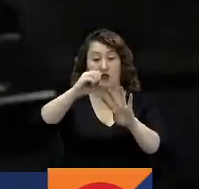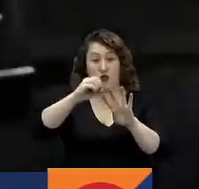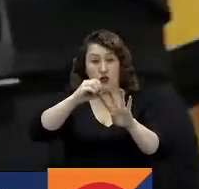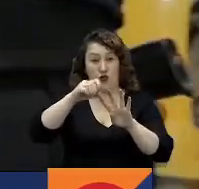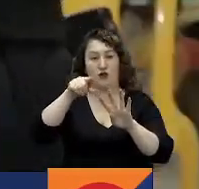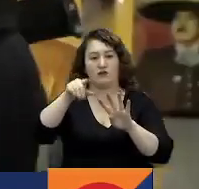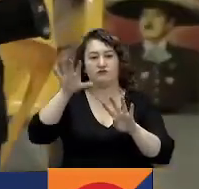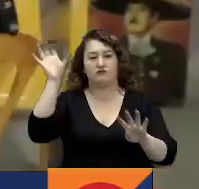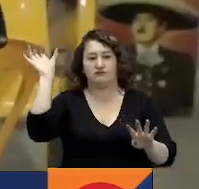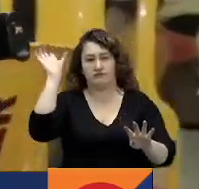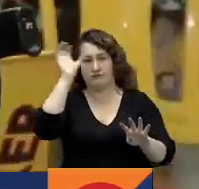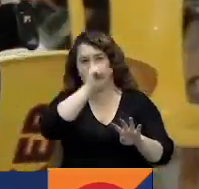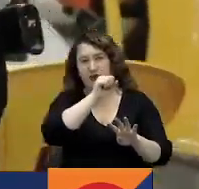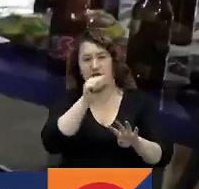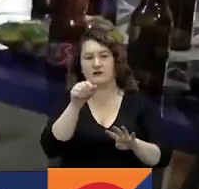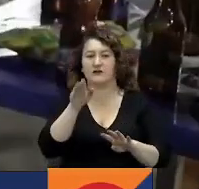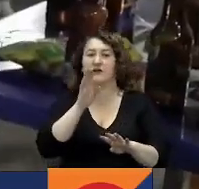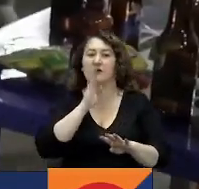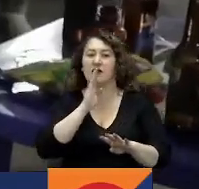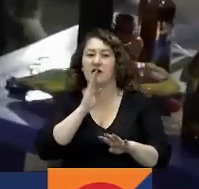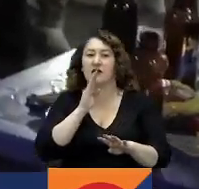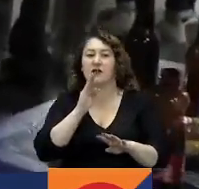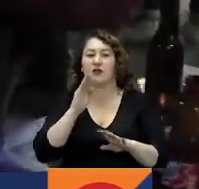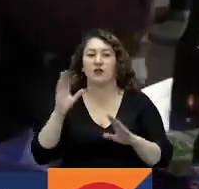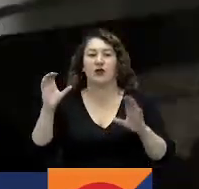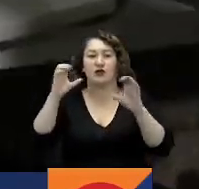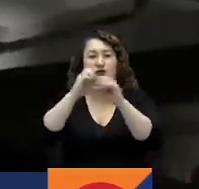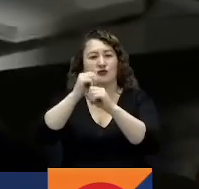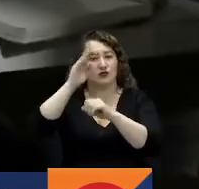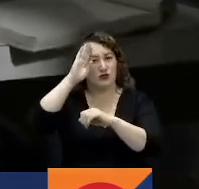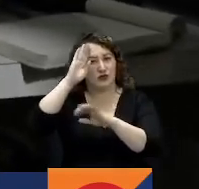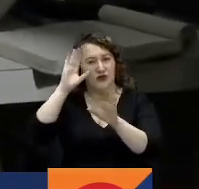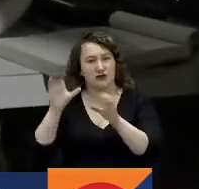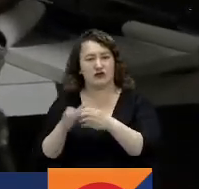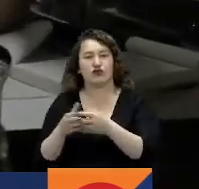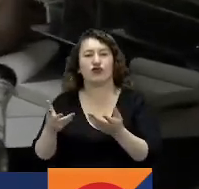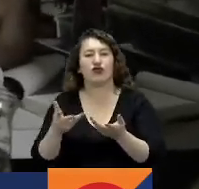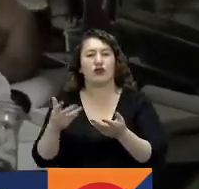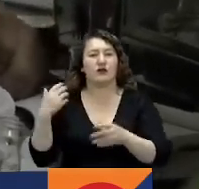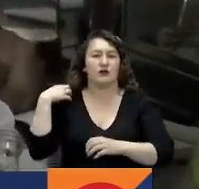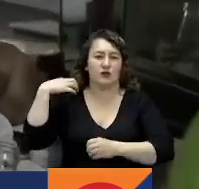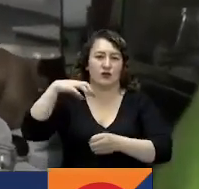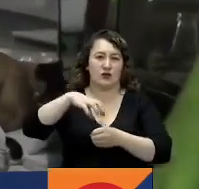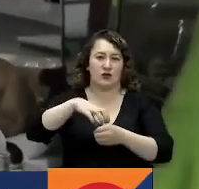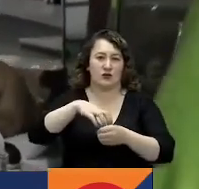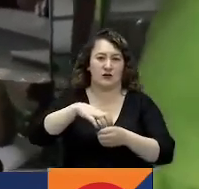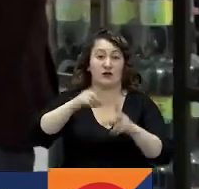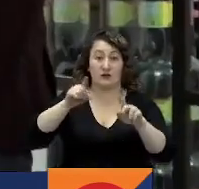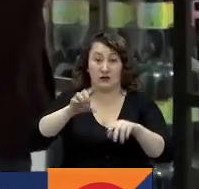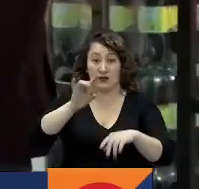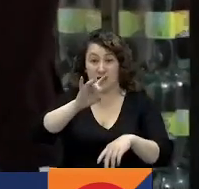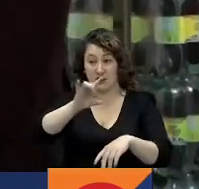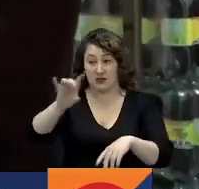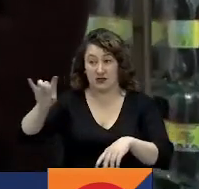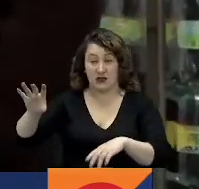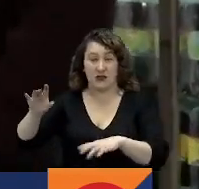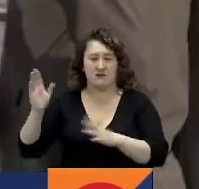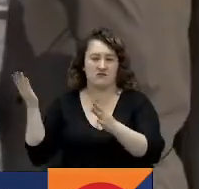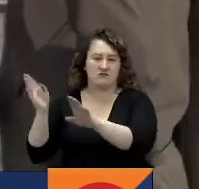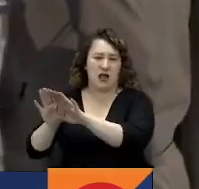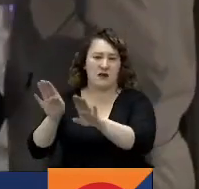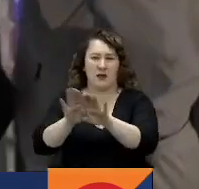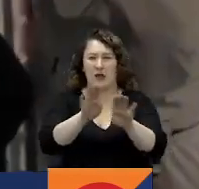un operativo realizado por el Comando Nocturno en Ciudad Bolívar, en donde también 15 establecimientos fueron sellados por